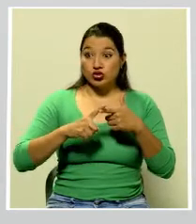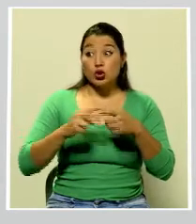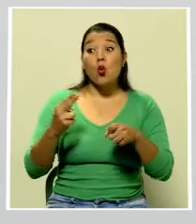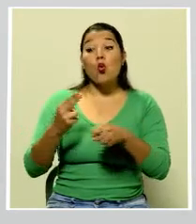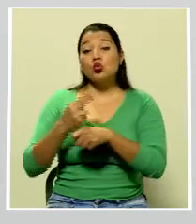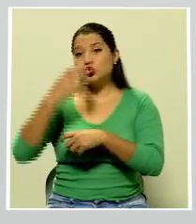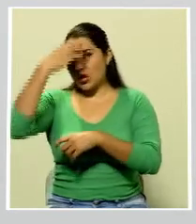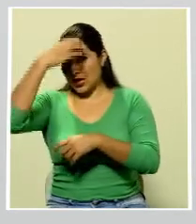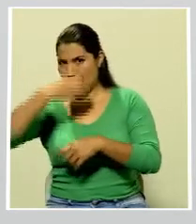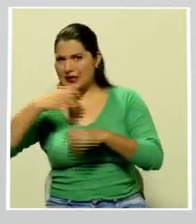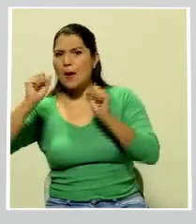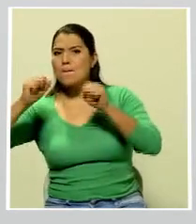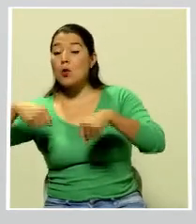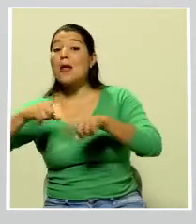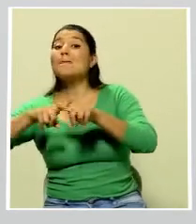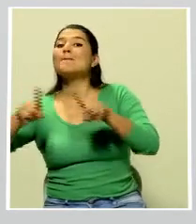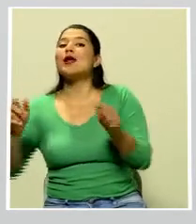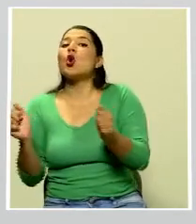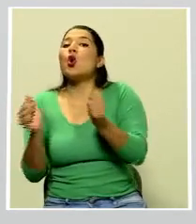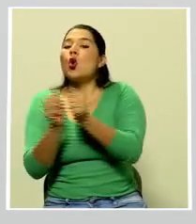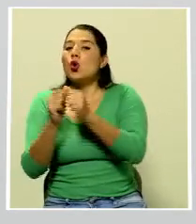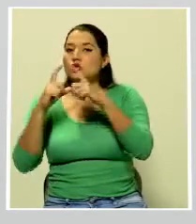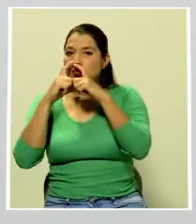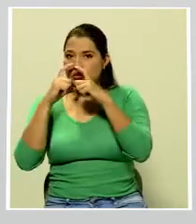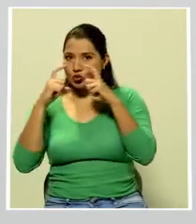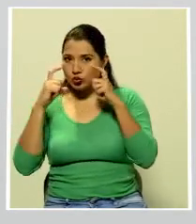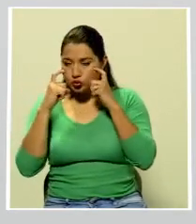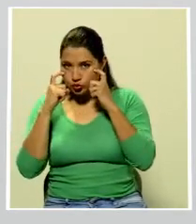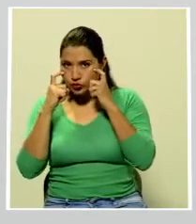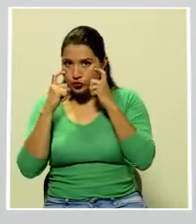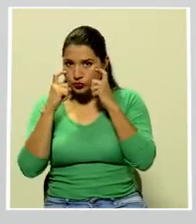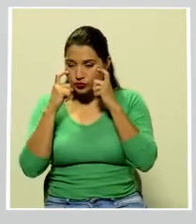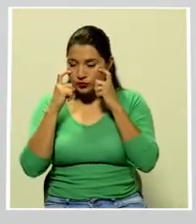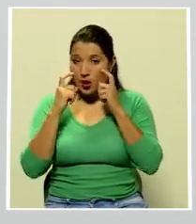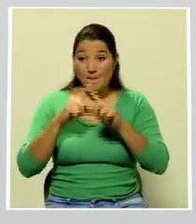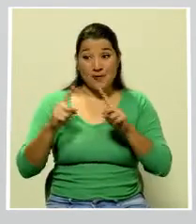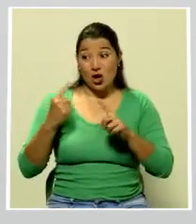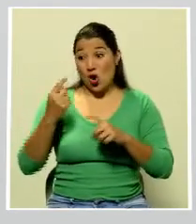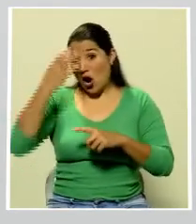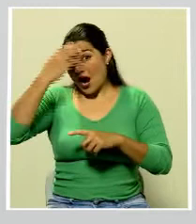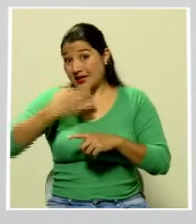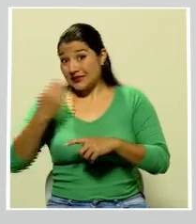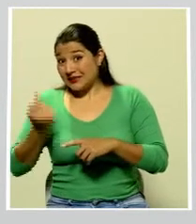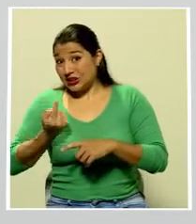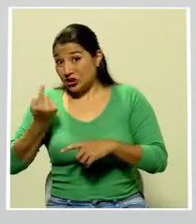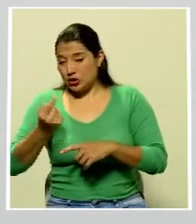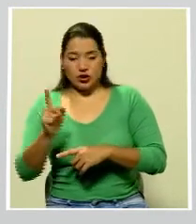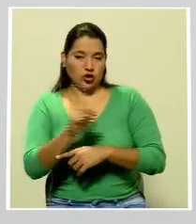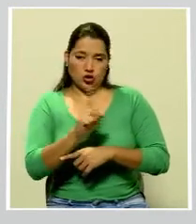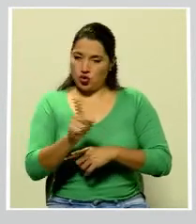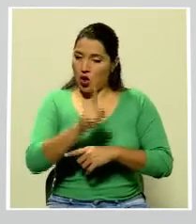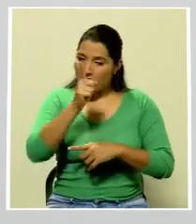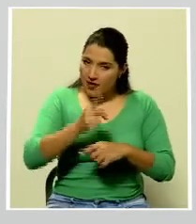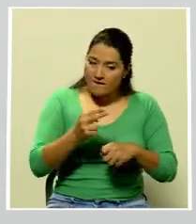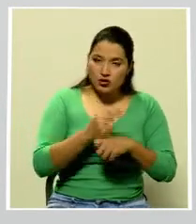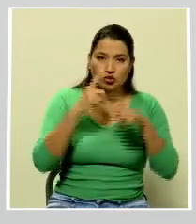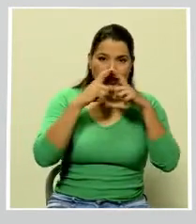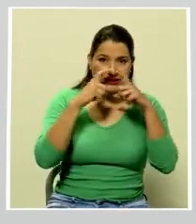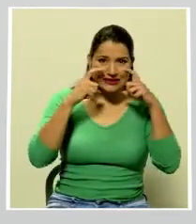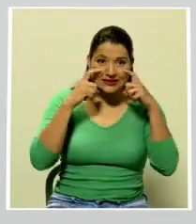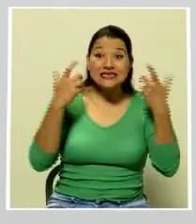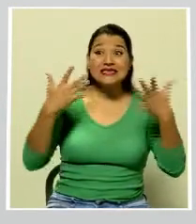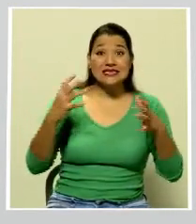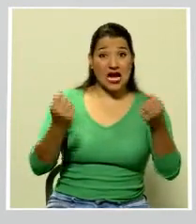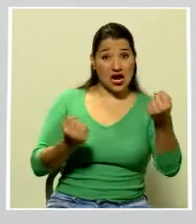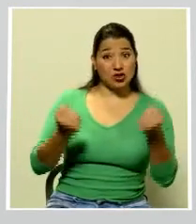careta queda como opcional y accesorio al uso de la mascarilla. Todos los conductores tienen la instrucción de que solamente